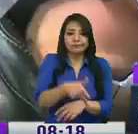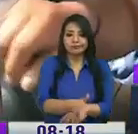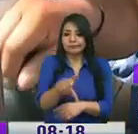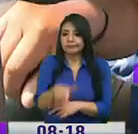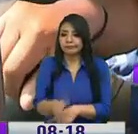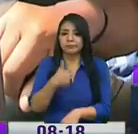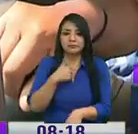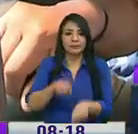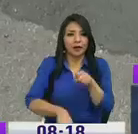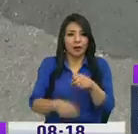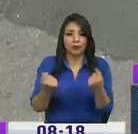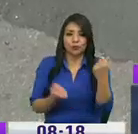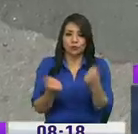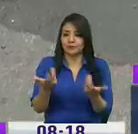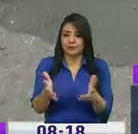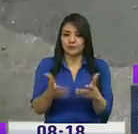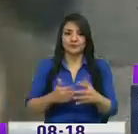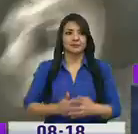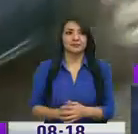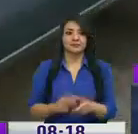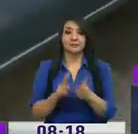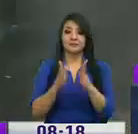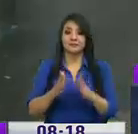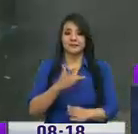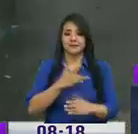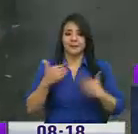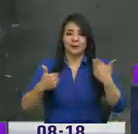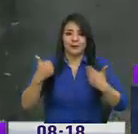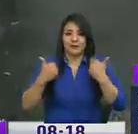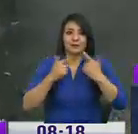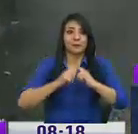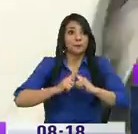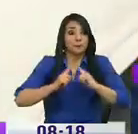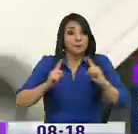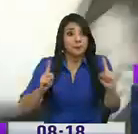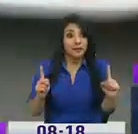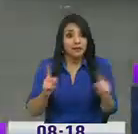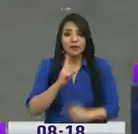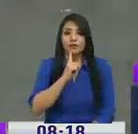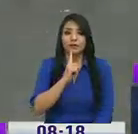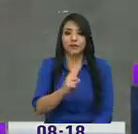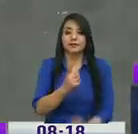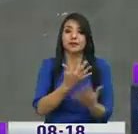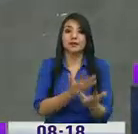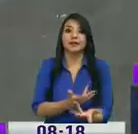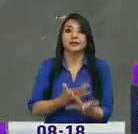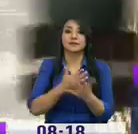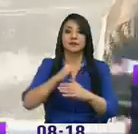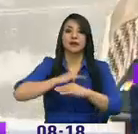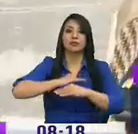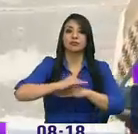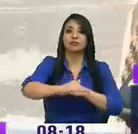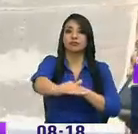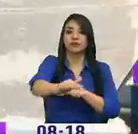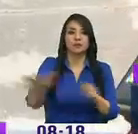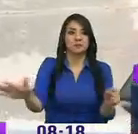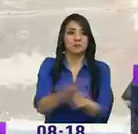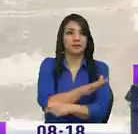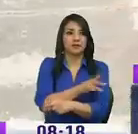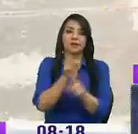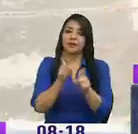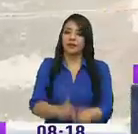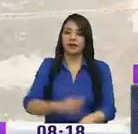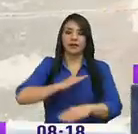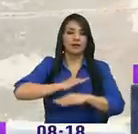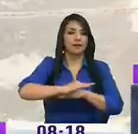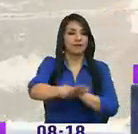averiamos nuestro vehículo, ¿no? Los vecinos están contentos, pero hay algunos que dicen que ahora esperan la pavimentación. Hay que hacer esa